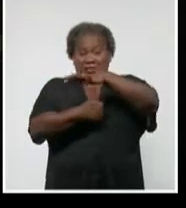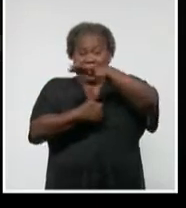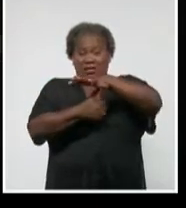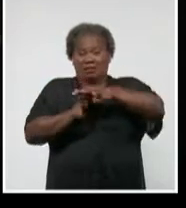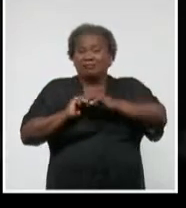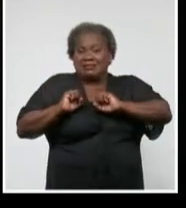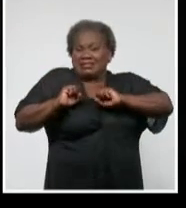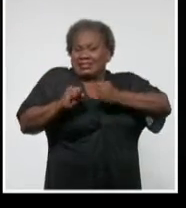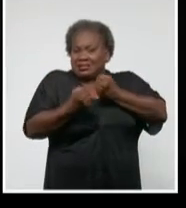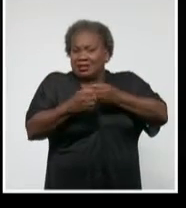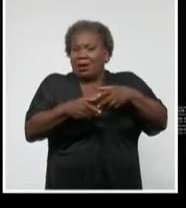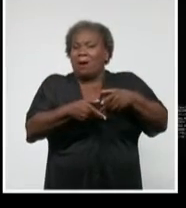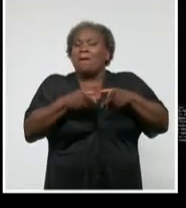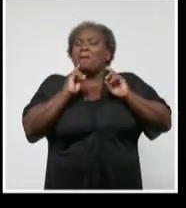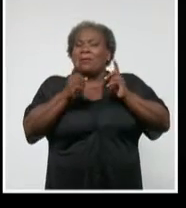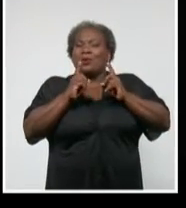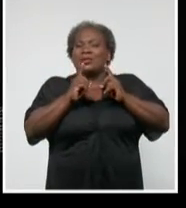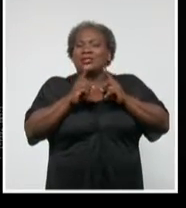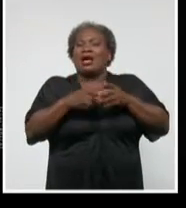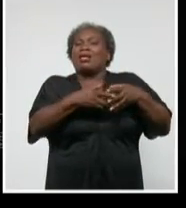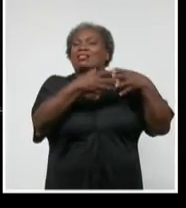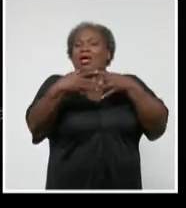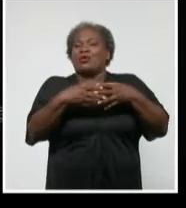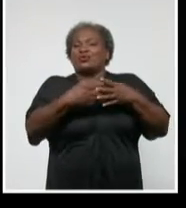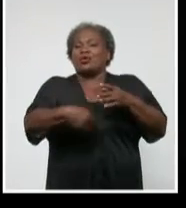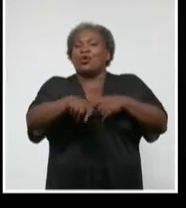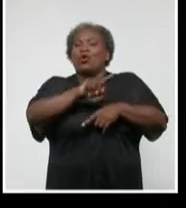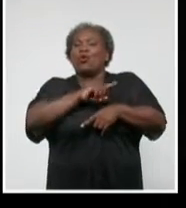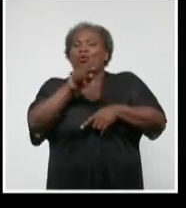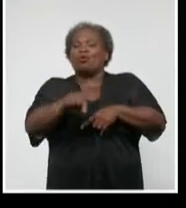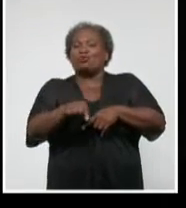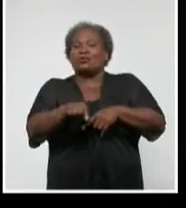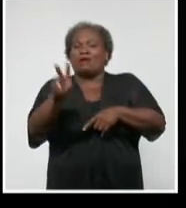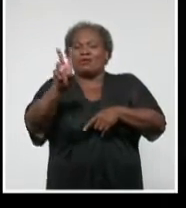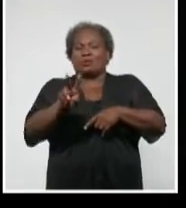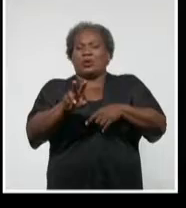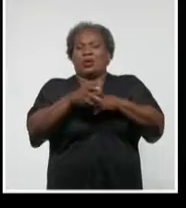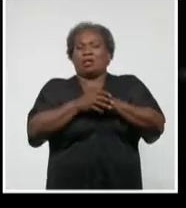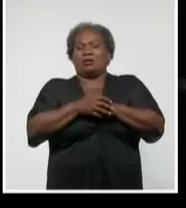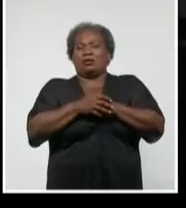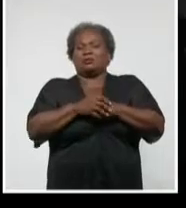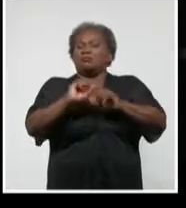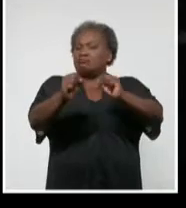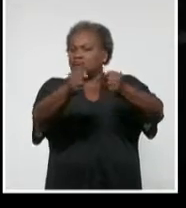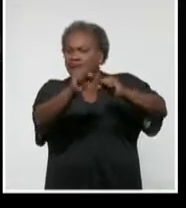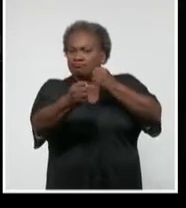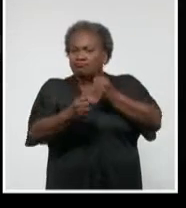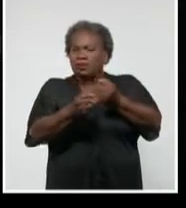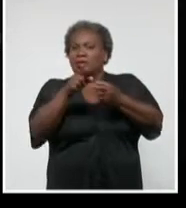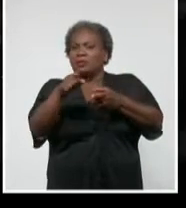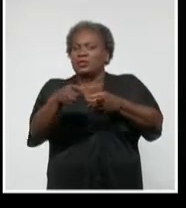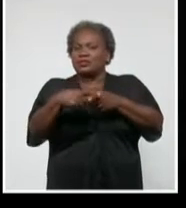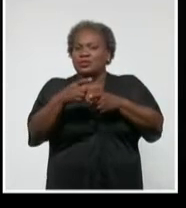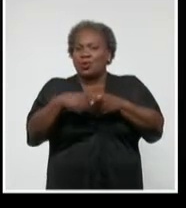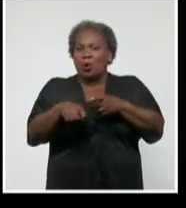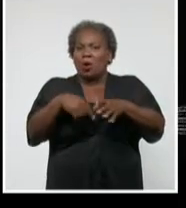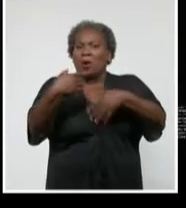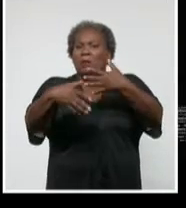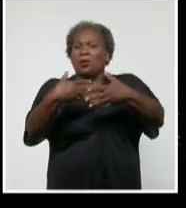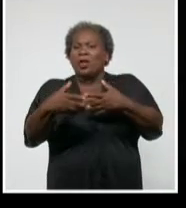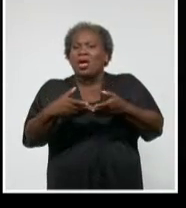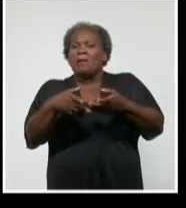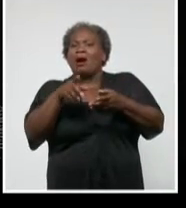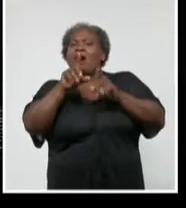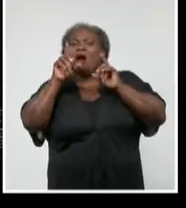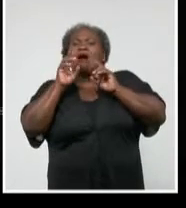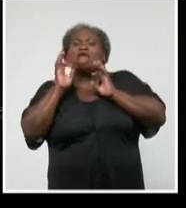de Estados Unidos contra la izquierda latinoamericana y sus ejemplos de integración. Manipulación de la derecha, caos en las redes sociales